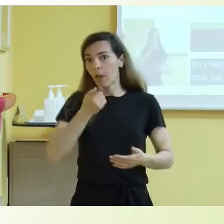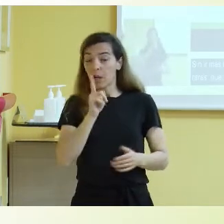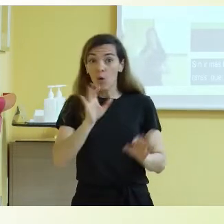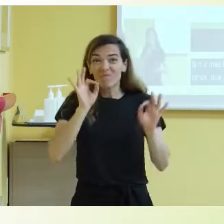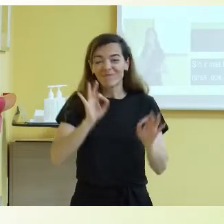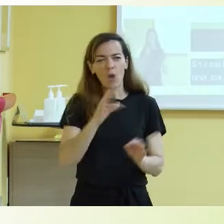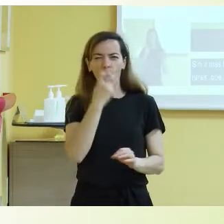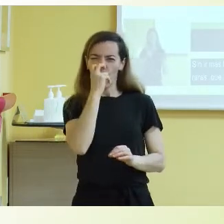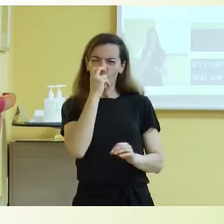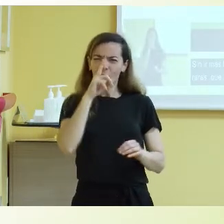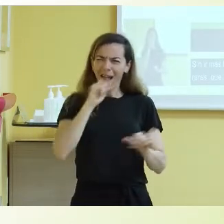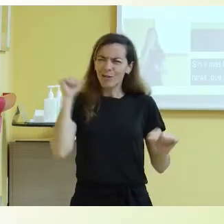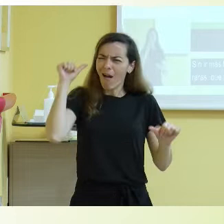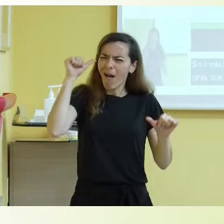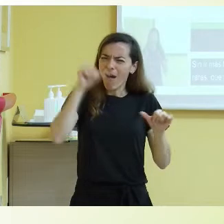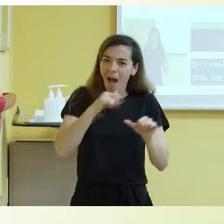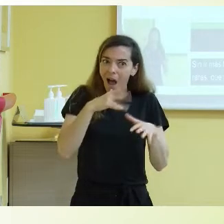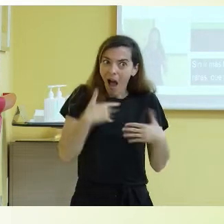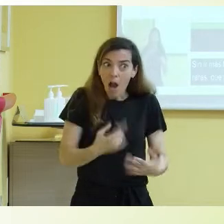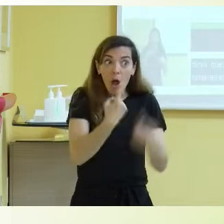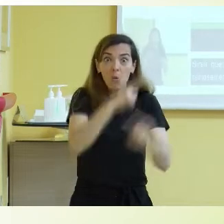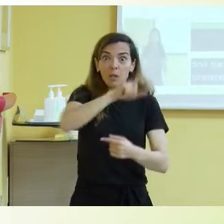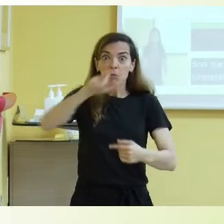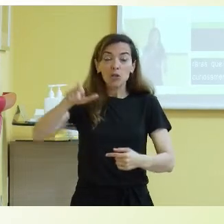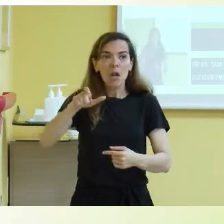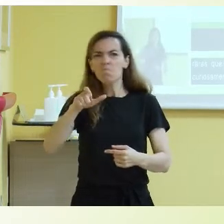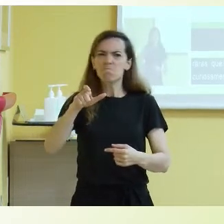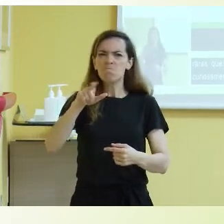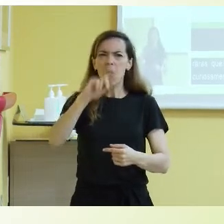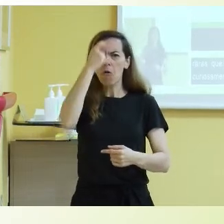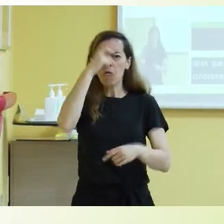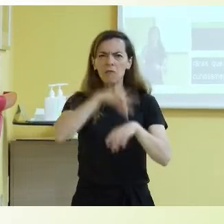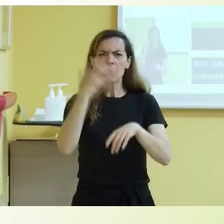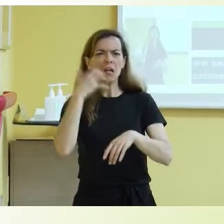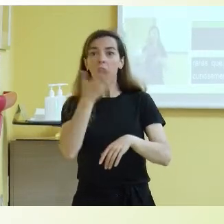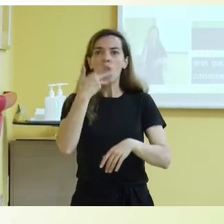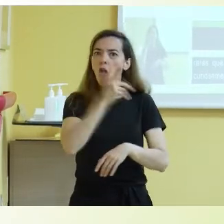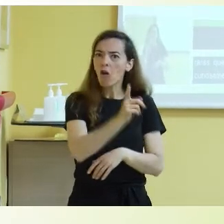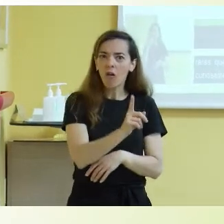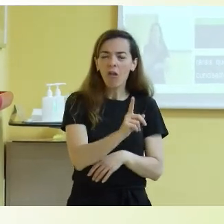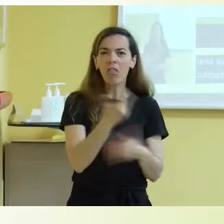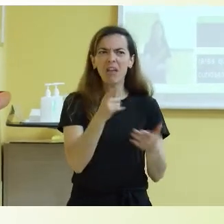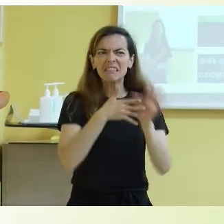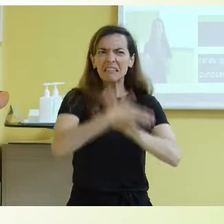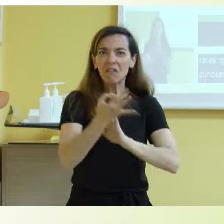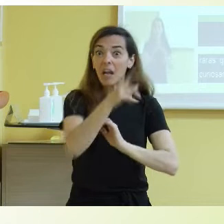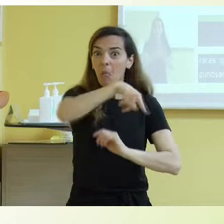después de tantos años, hay todavía personas que no están muy familiarizadas con esta terminología y qué es lo que entraña